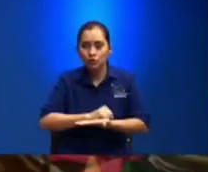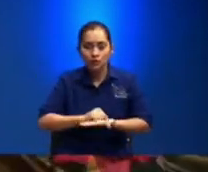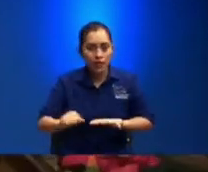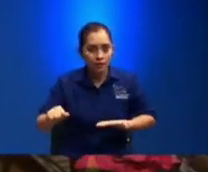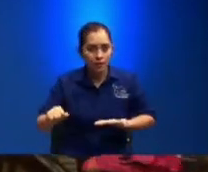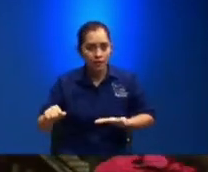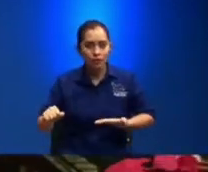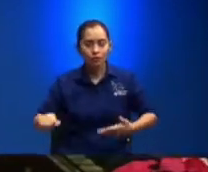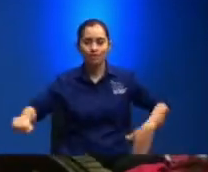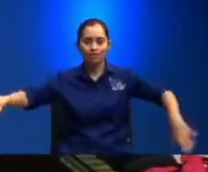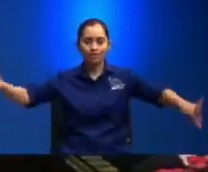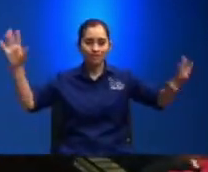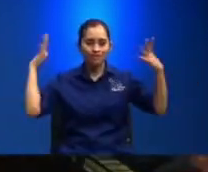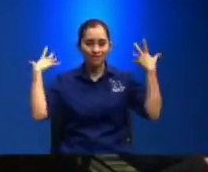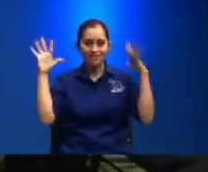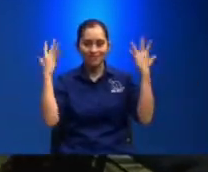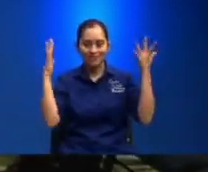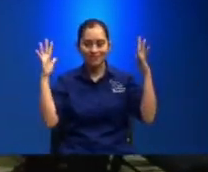fanatismo